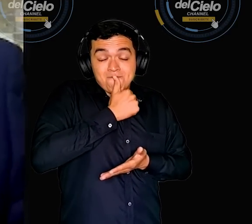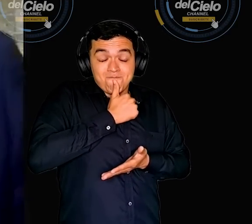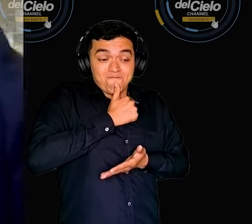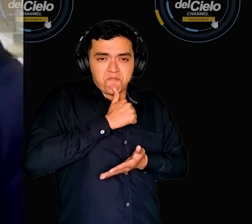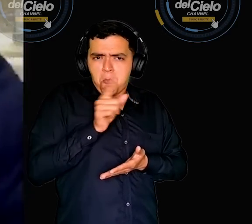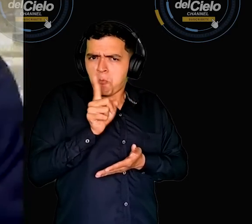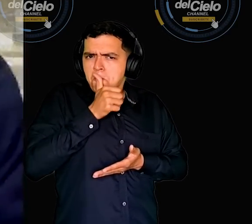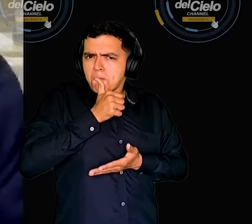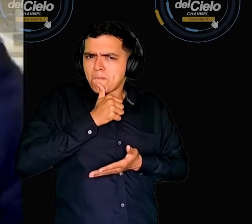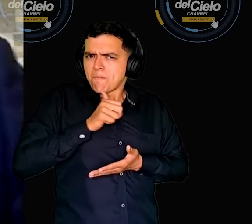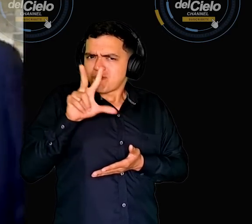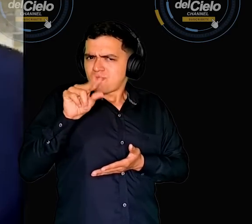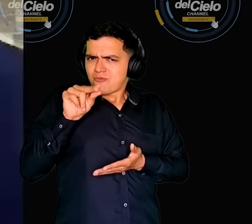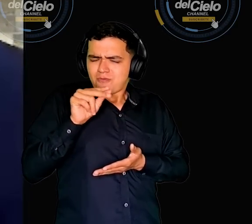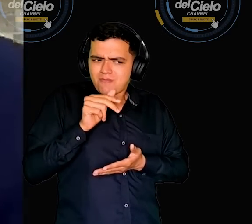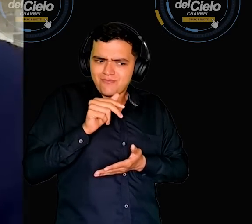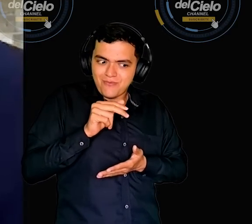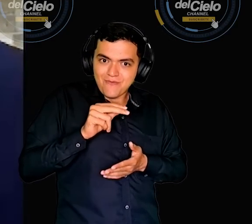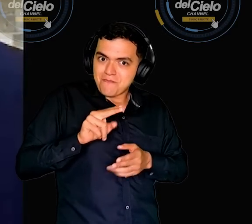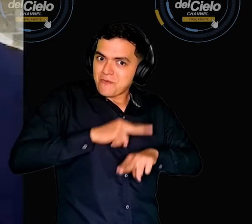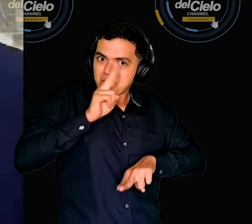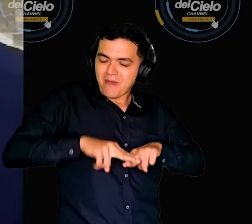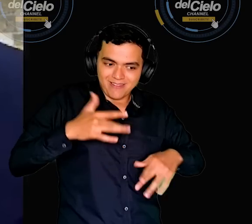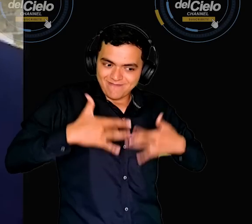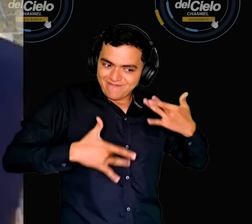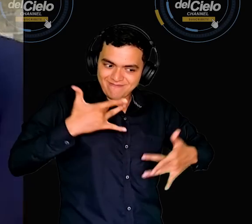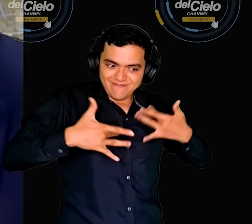quien me hace algo o a quien no me hace nada?